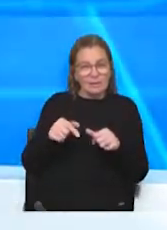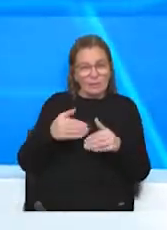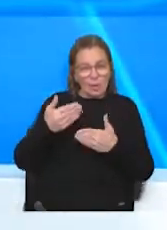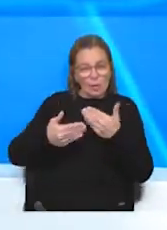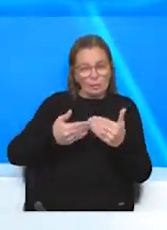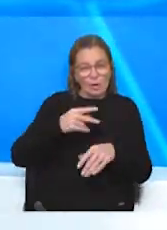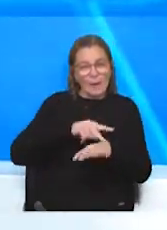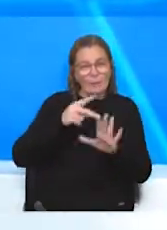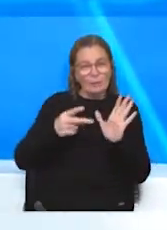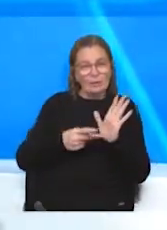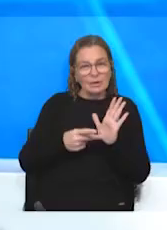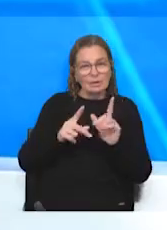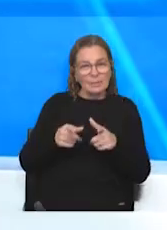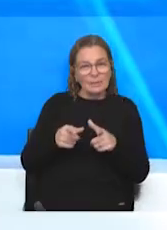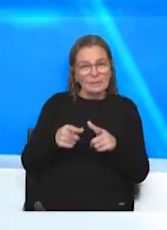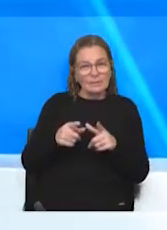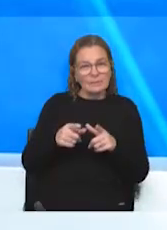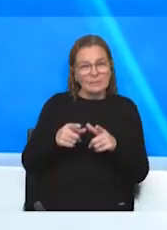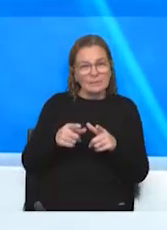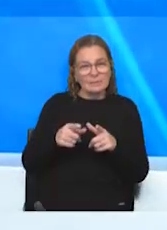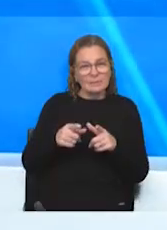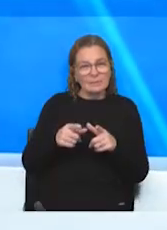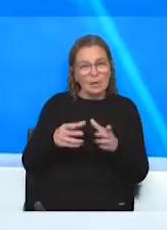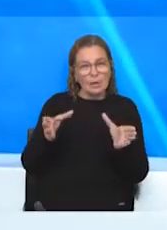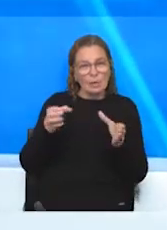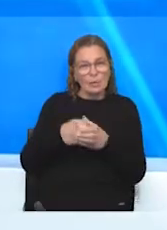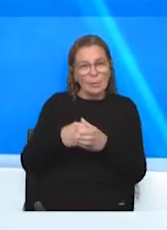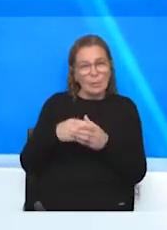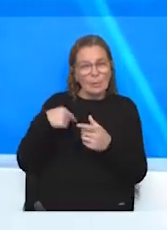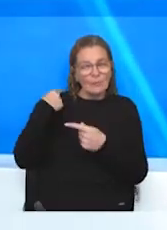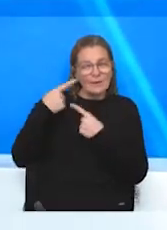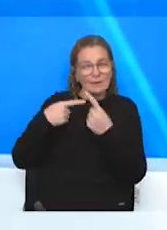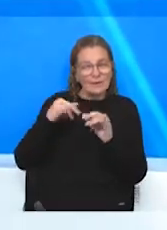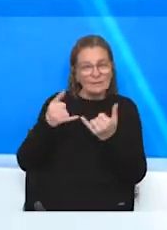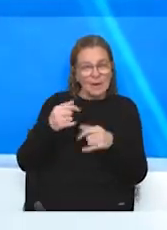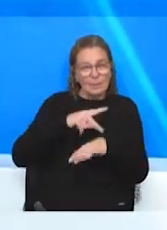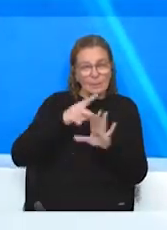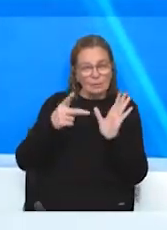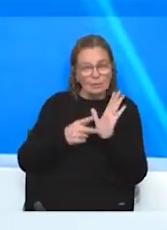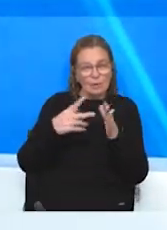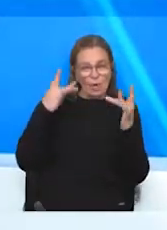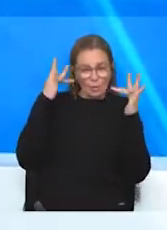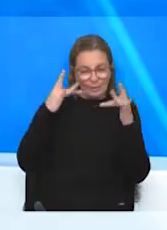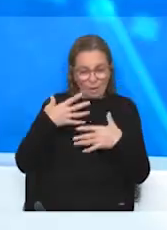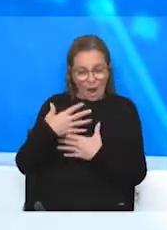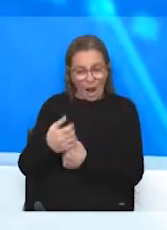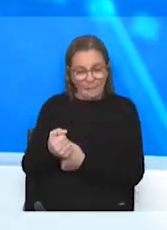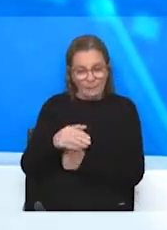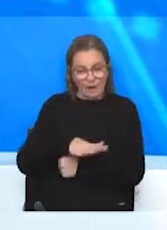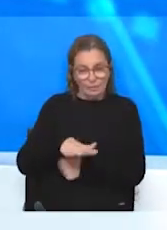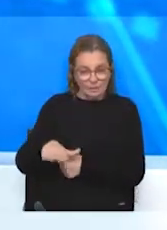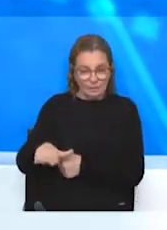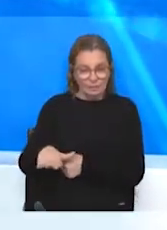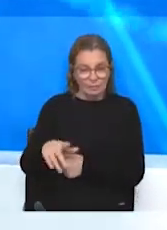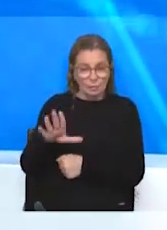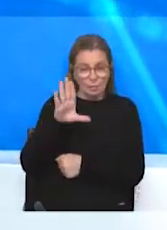en proyectos eh Hay Bueno hay colectivos que venían de hace rato con proyectos de apoyo educativo y bueno todo